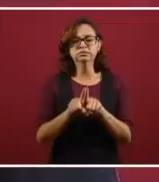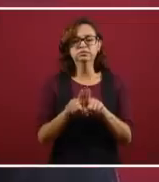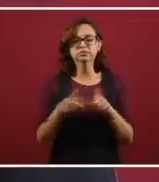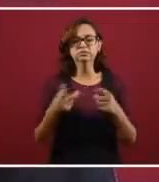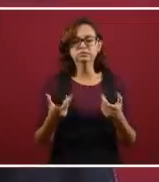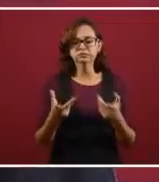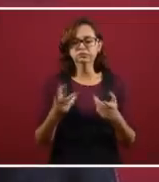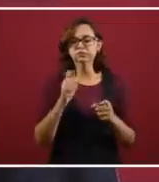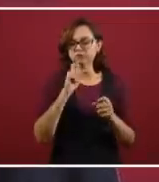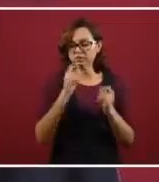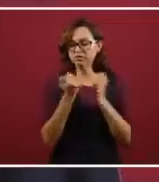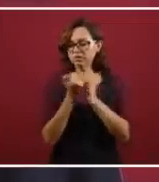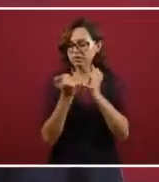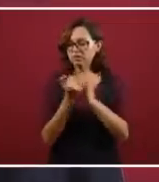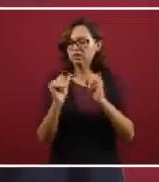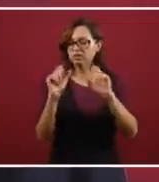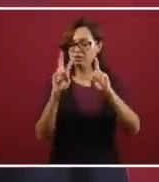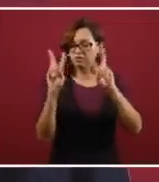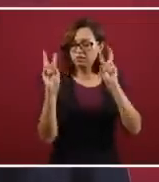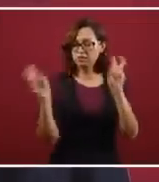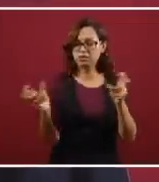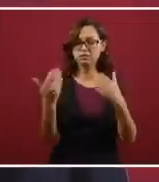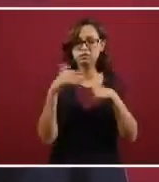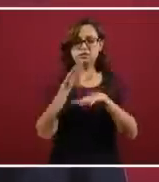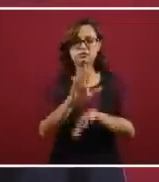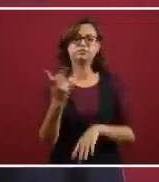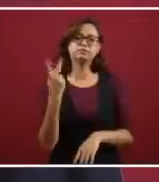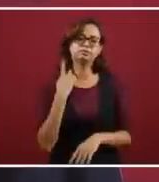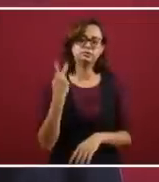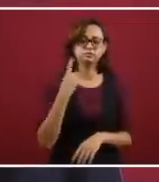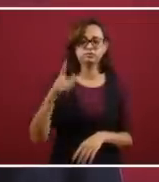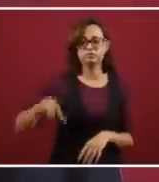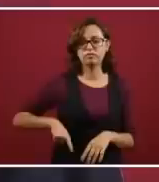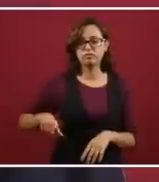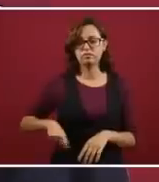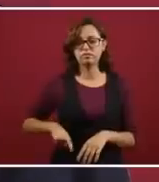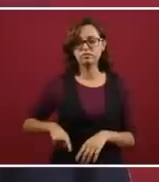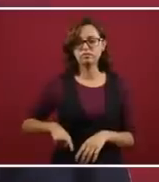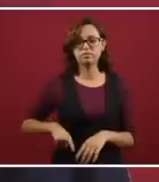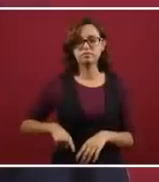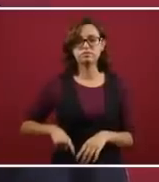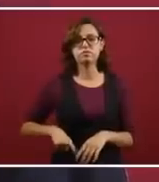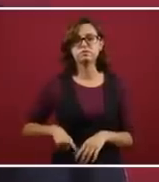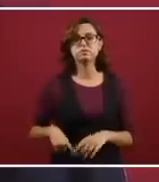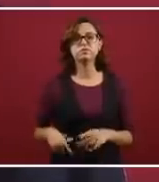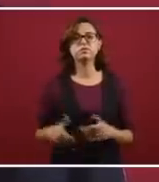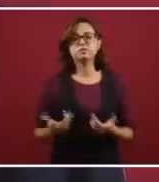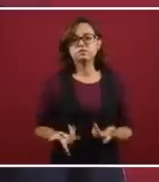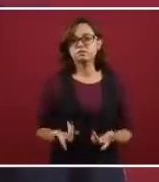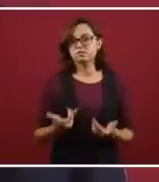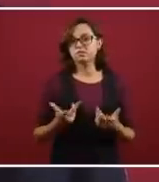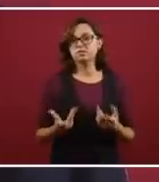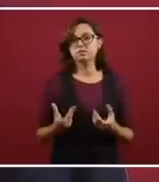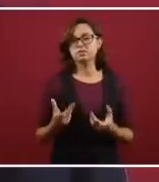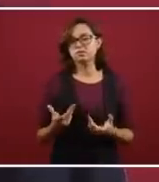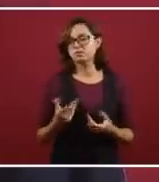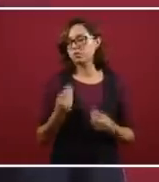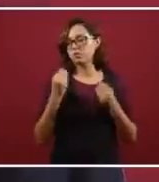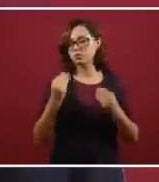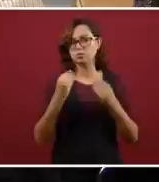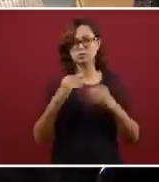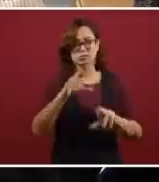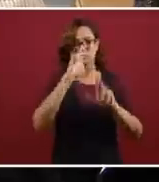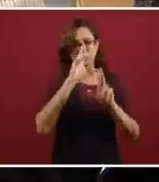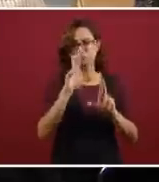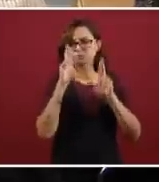todo un capítulo sobre política y gobierno, el respeto a las libertades,